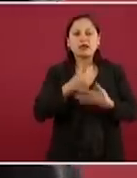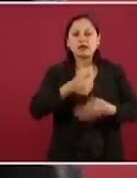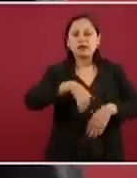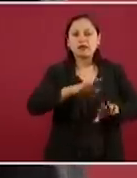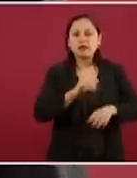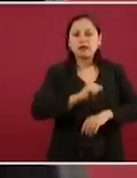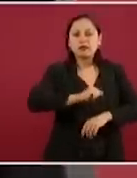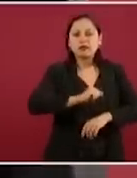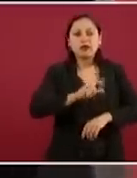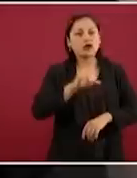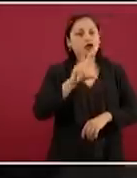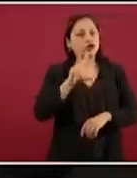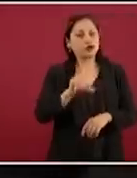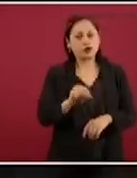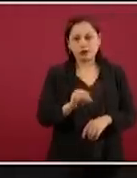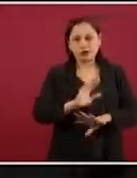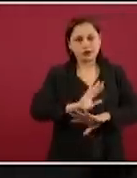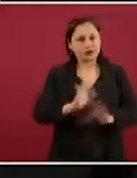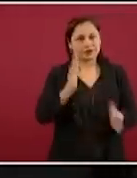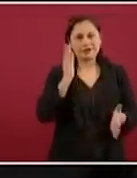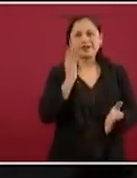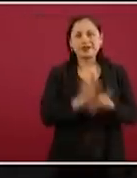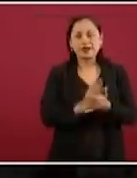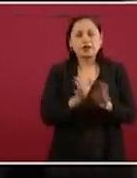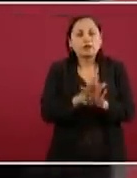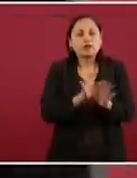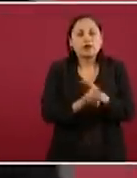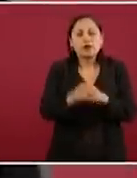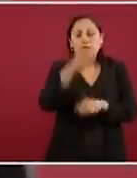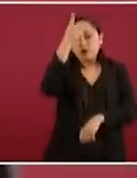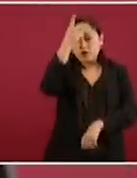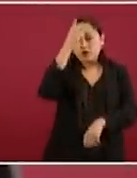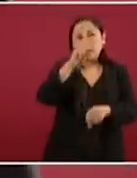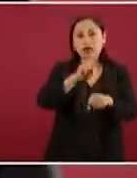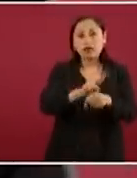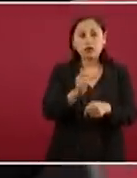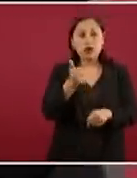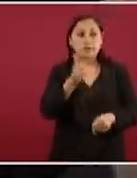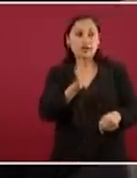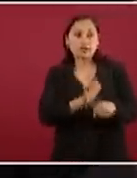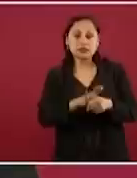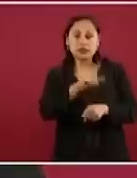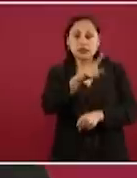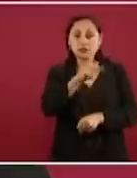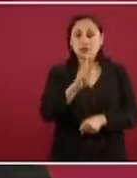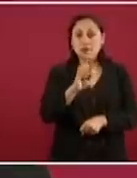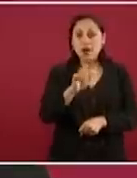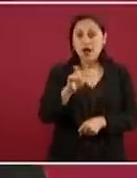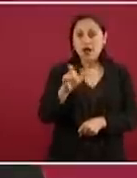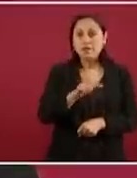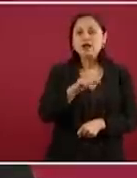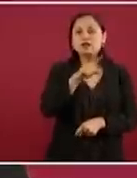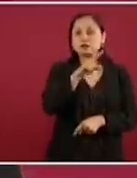El director administrativo de Pemex, el de finanzas de Pemex, es